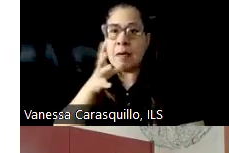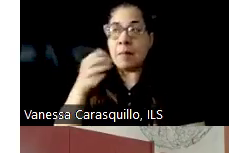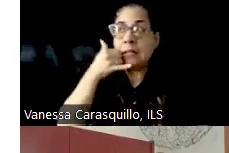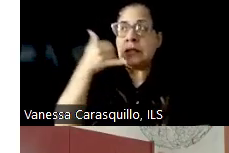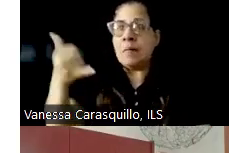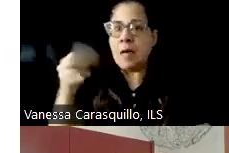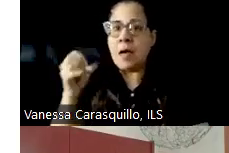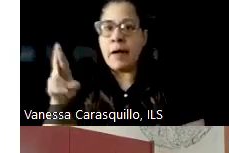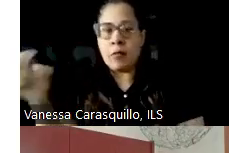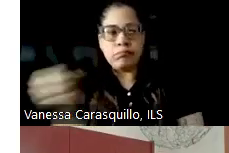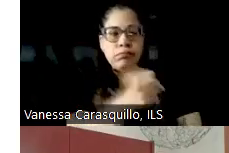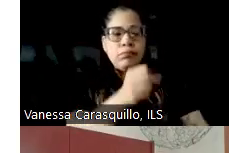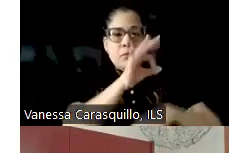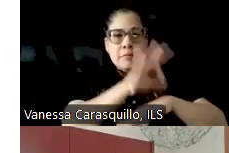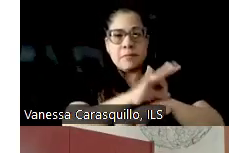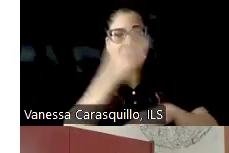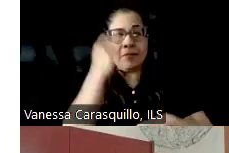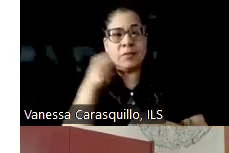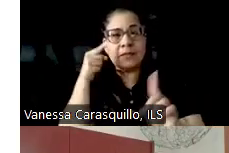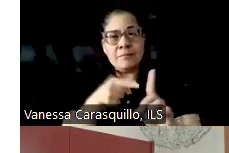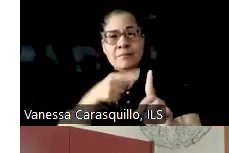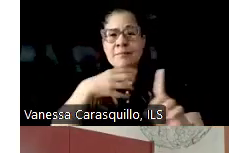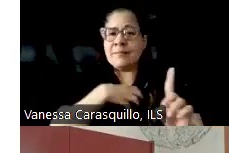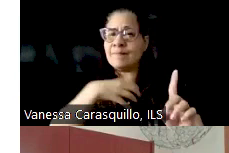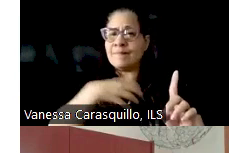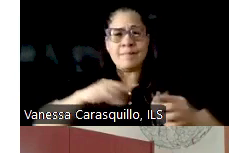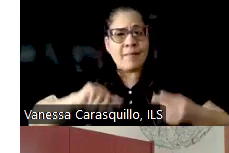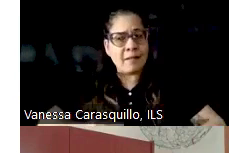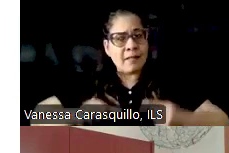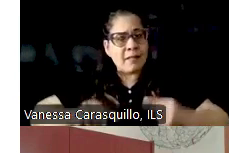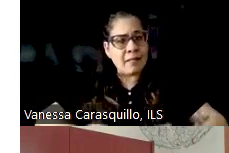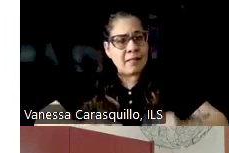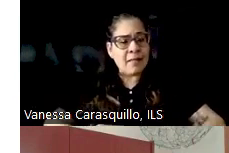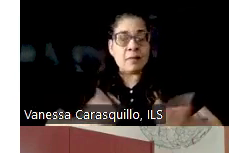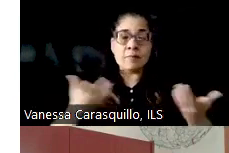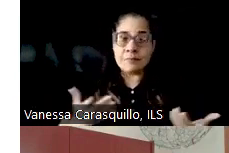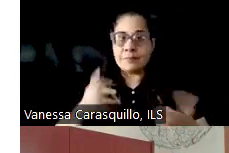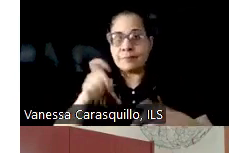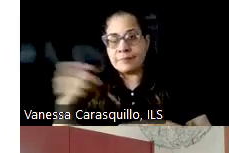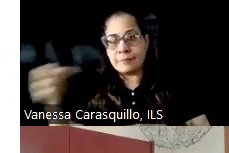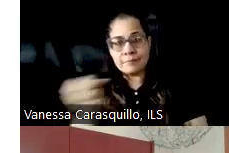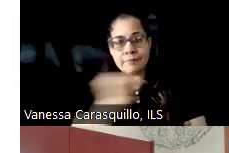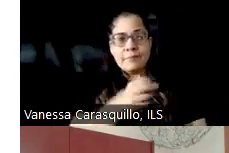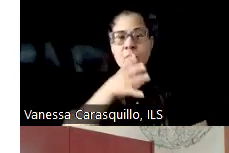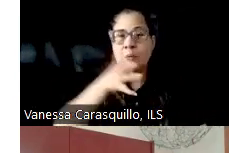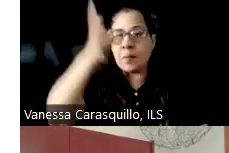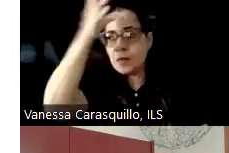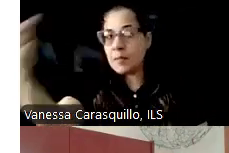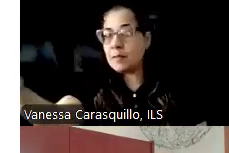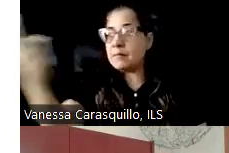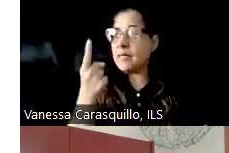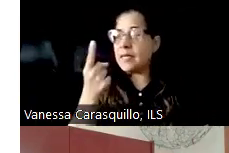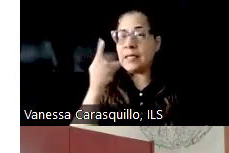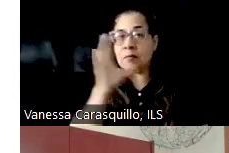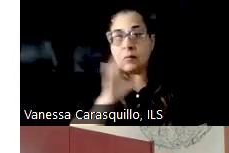la oficina porque se está quejando demasiado de dolor de barriga, y bueno, hay que llevarlo. Y los padres vienen, salen del trabajo, buscan